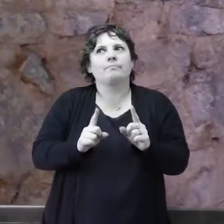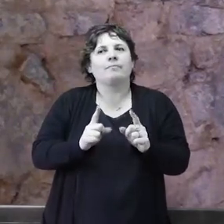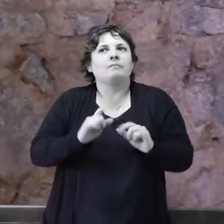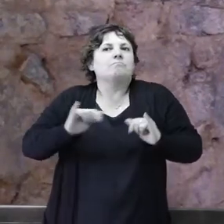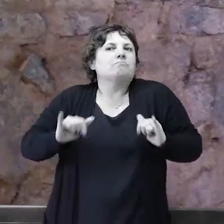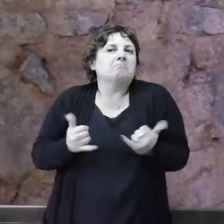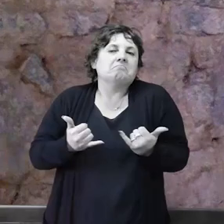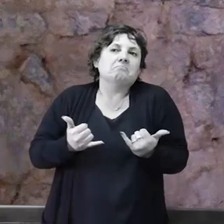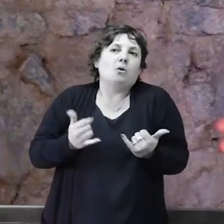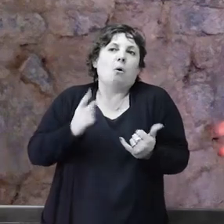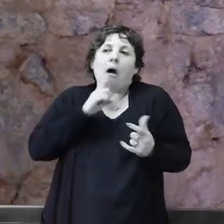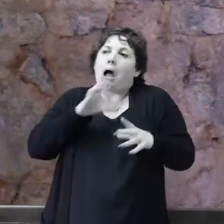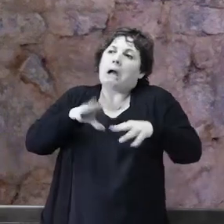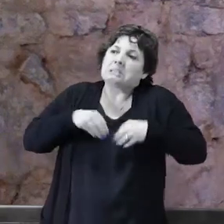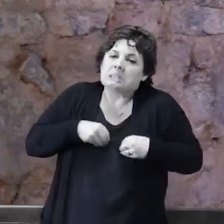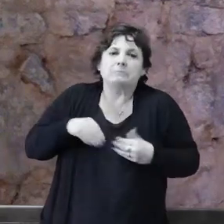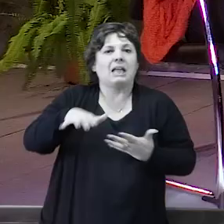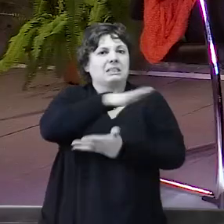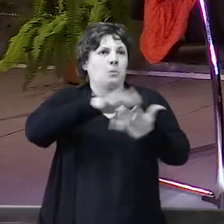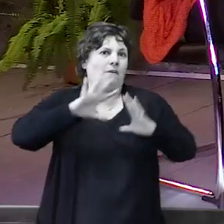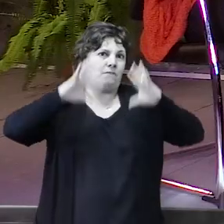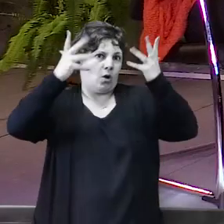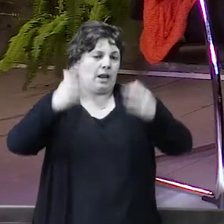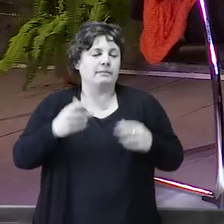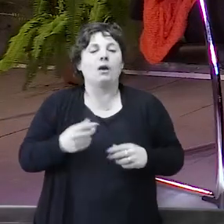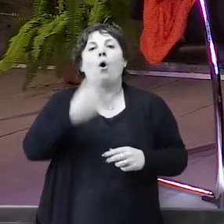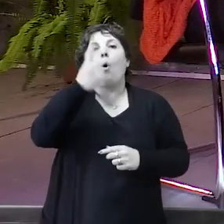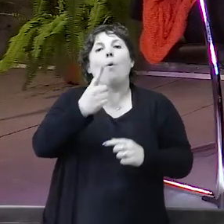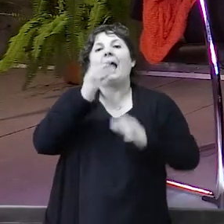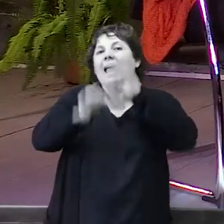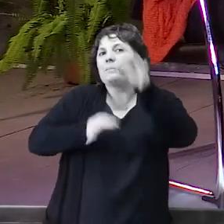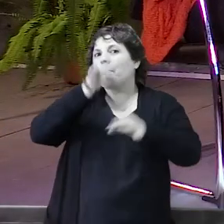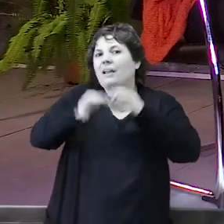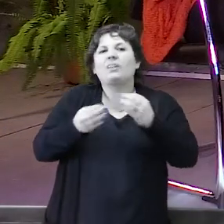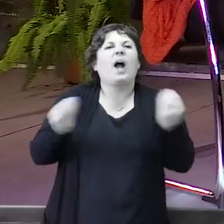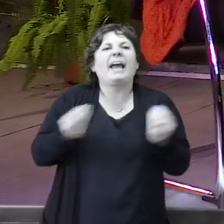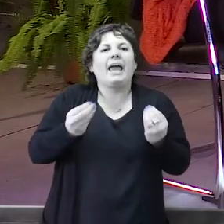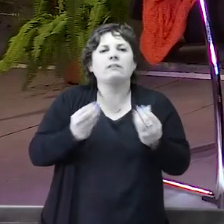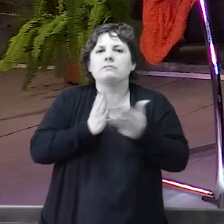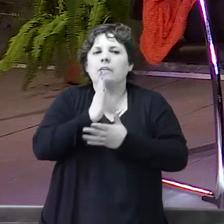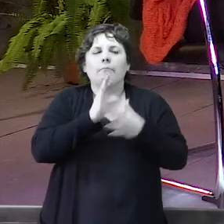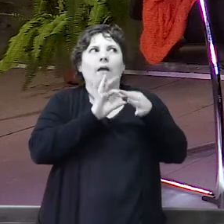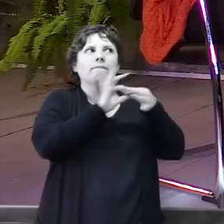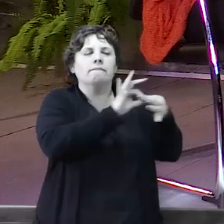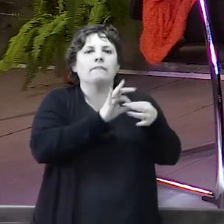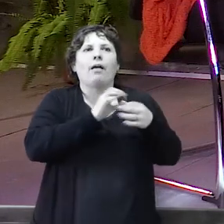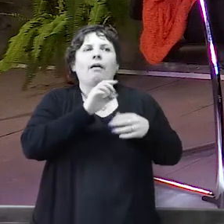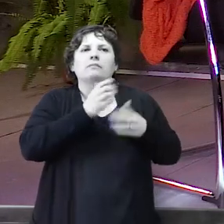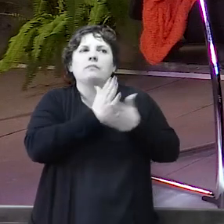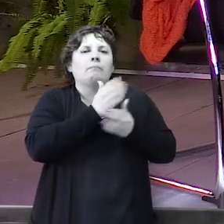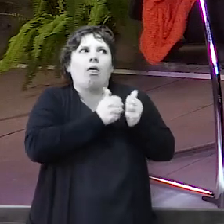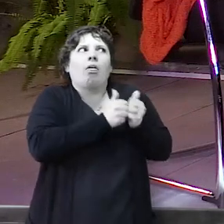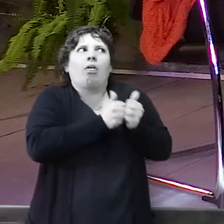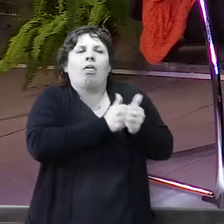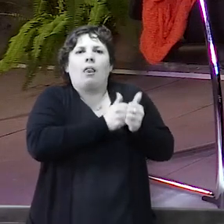estamos o aceptamos situaciones de violencia. Uno de los factores explicativos tiene que ver con esos niveles de dependencia emocional, ¿no?